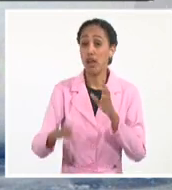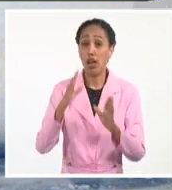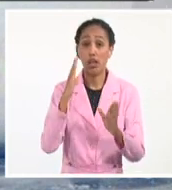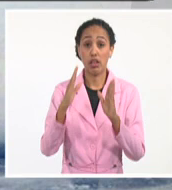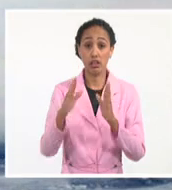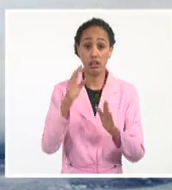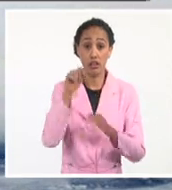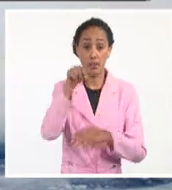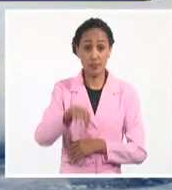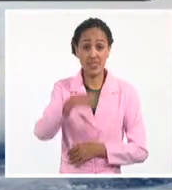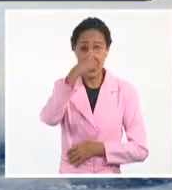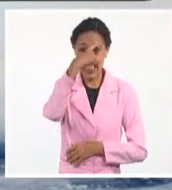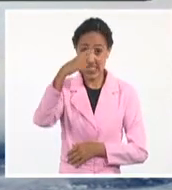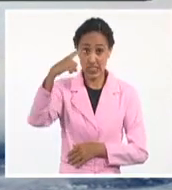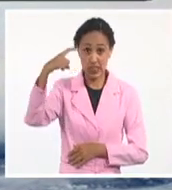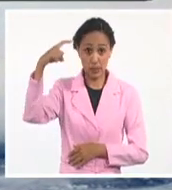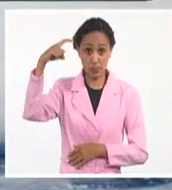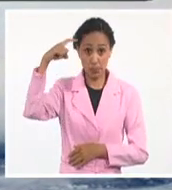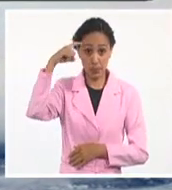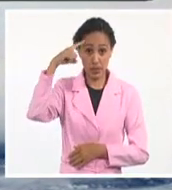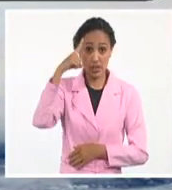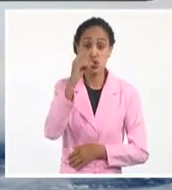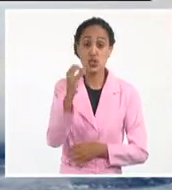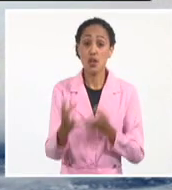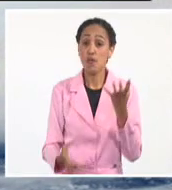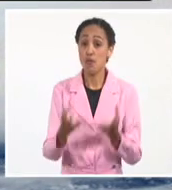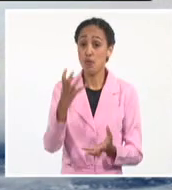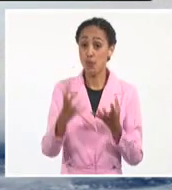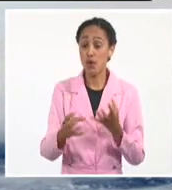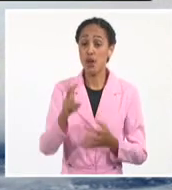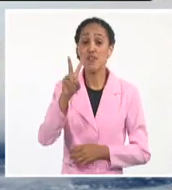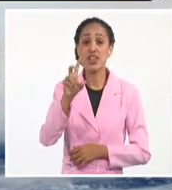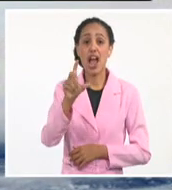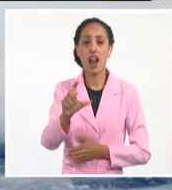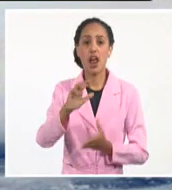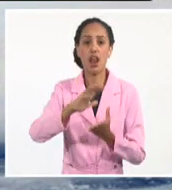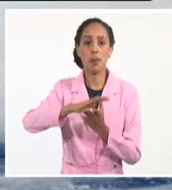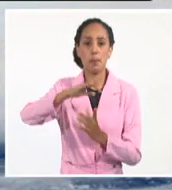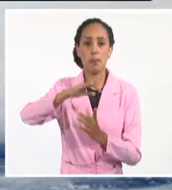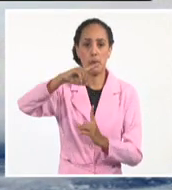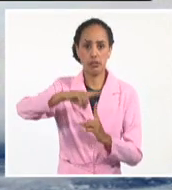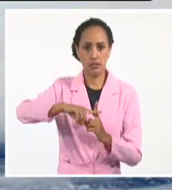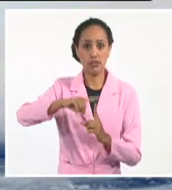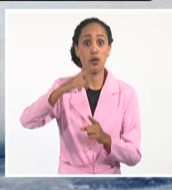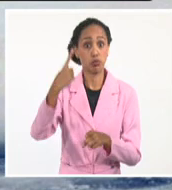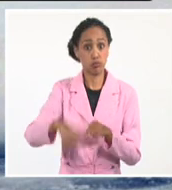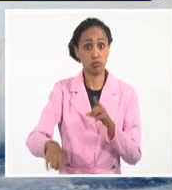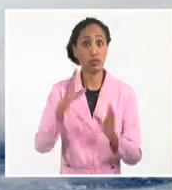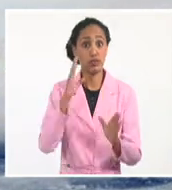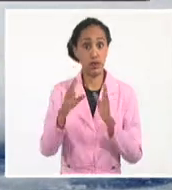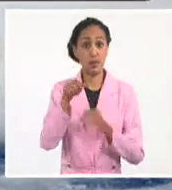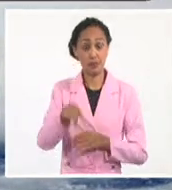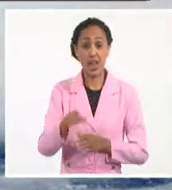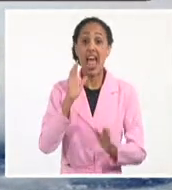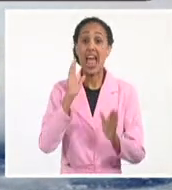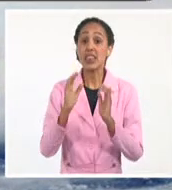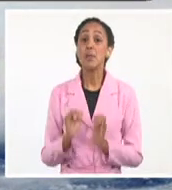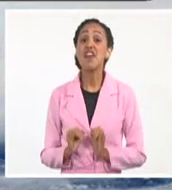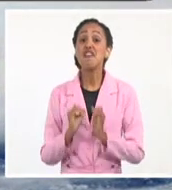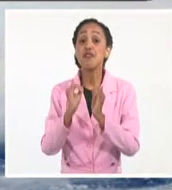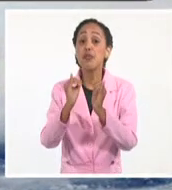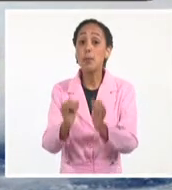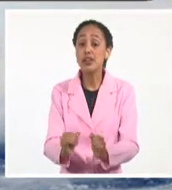de Santispíritus, Cienfuegos, Villa Clara y Matanzas. Mantener en fase informativa las provincias